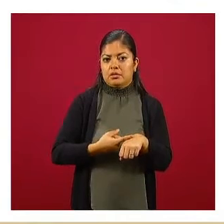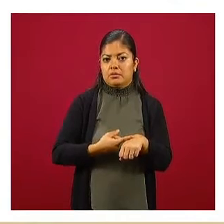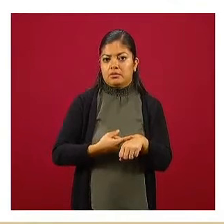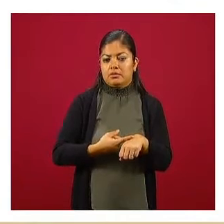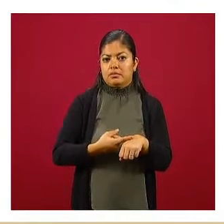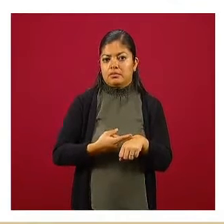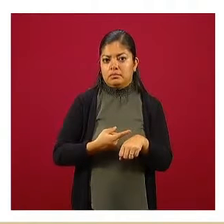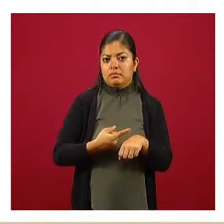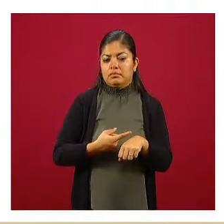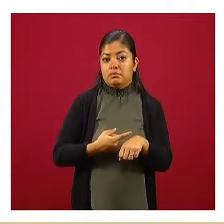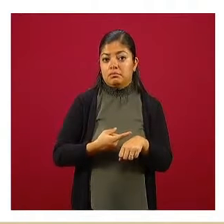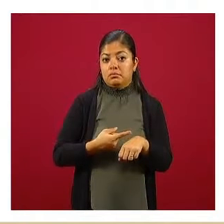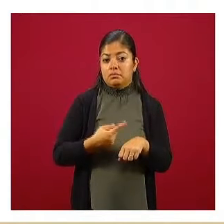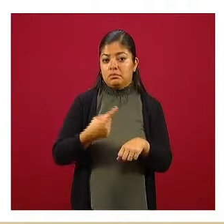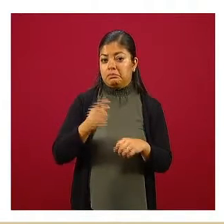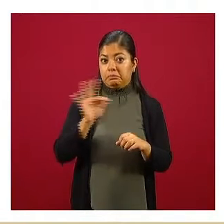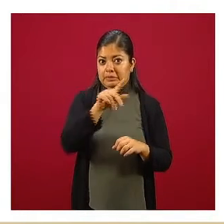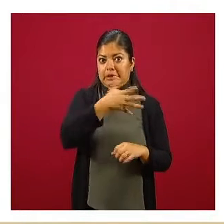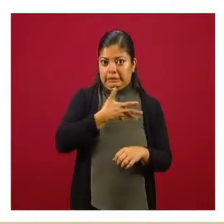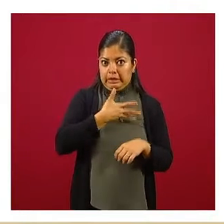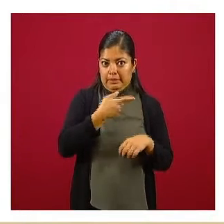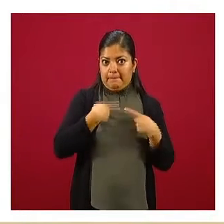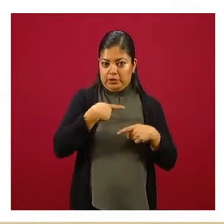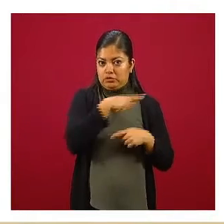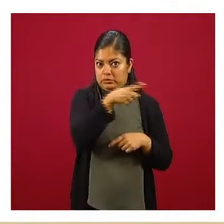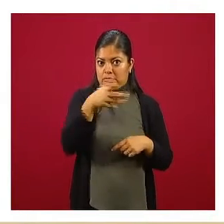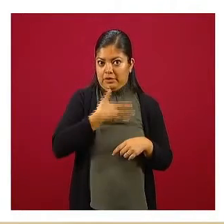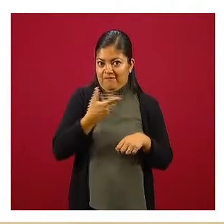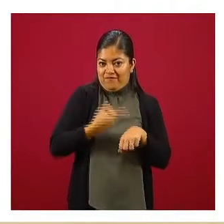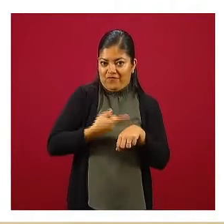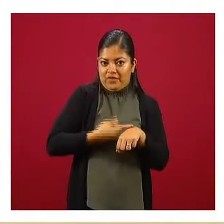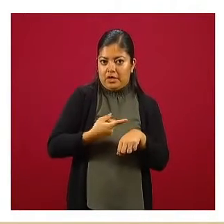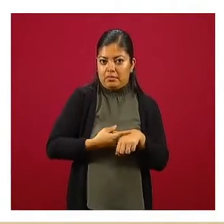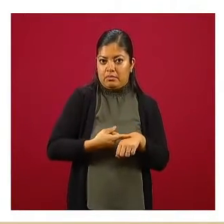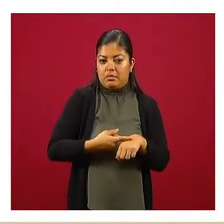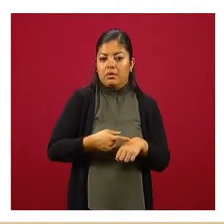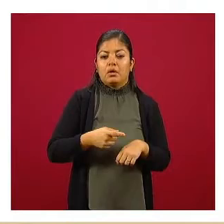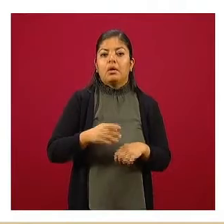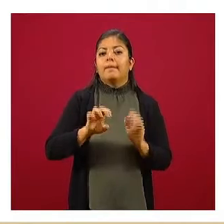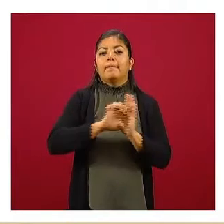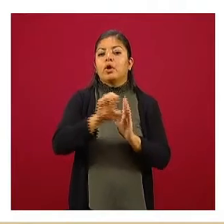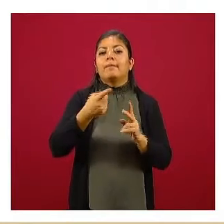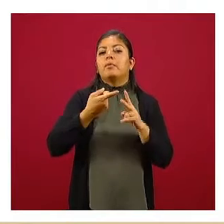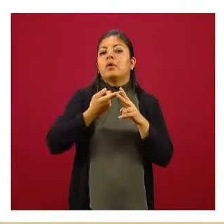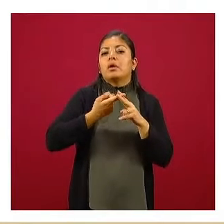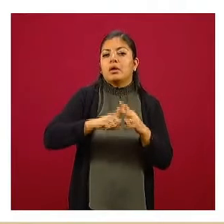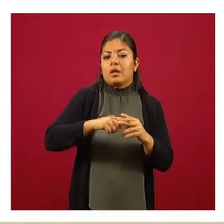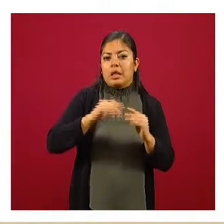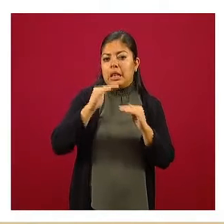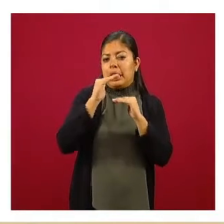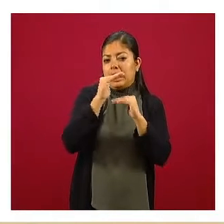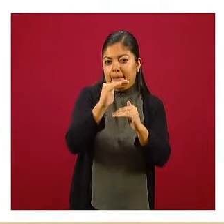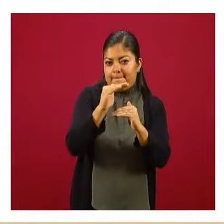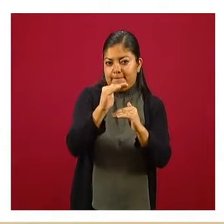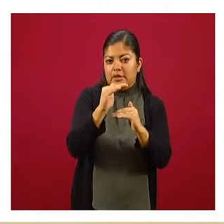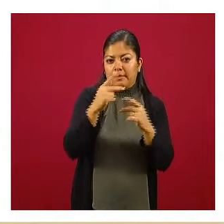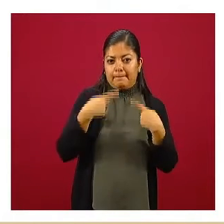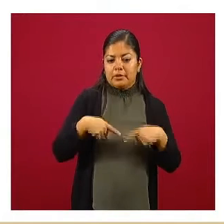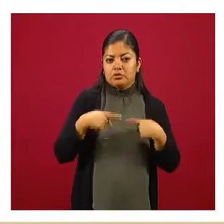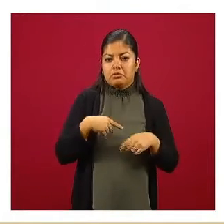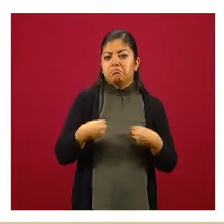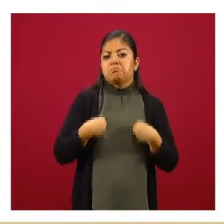podemos interactuar solo con un número limitado de otras personas en nuestra vida diaria, y esto depende de